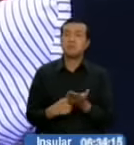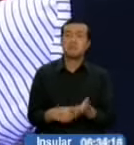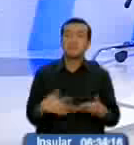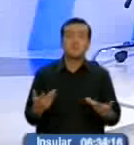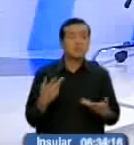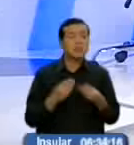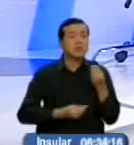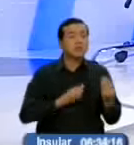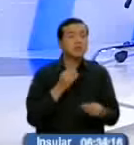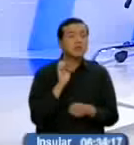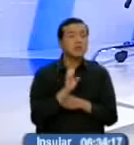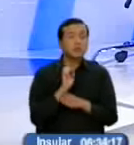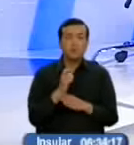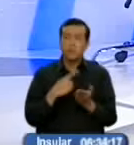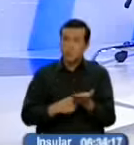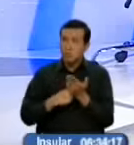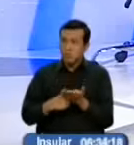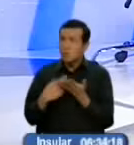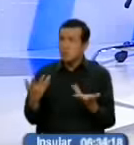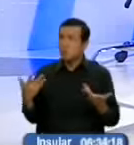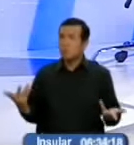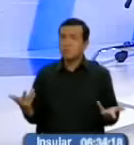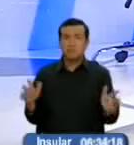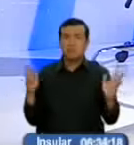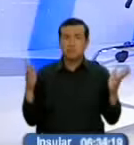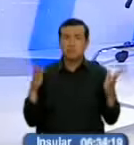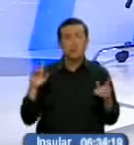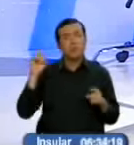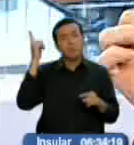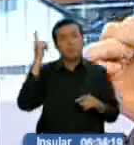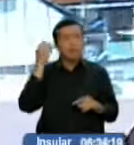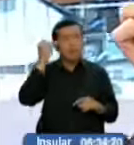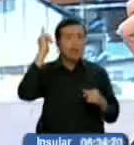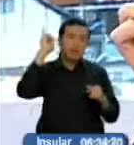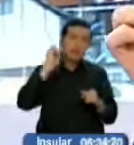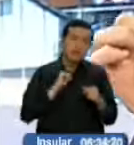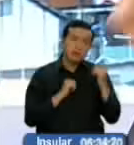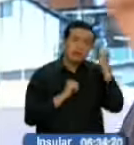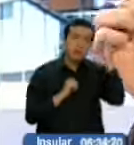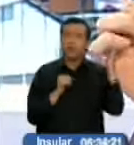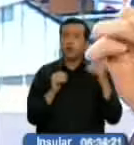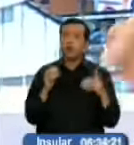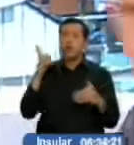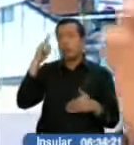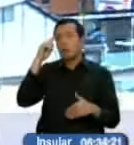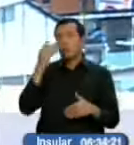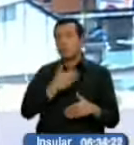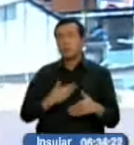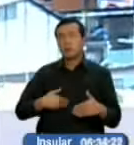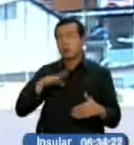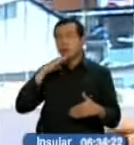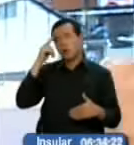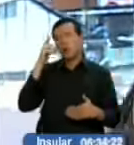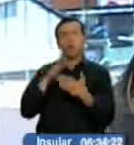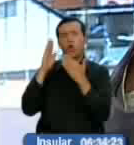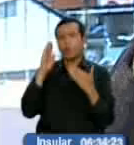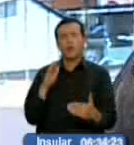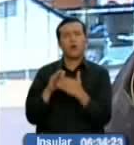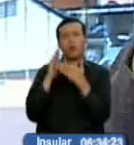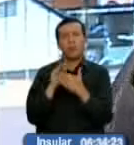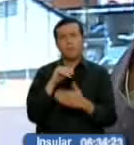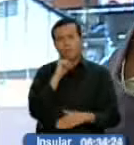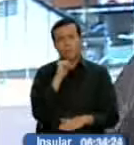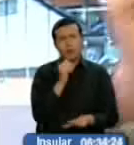que se va a hacer del país, lo que estamos discutiendo aquí, ¿sí? Sino que más bien es cómo desarmamos al correísmo y a la revolución ciudadana. Y no